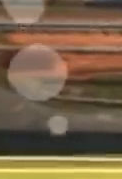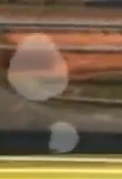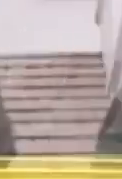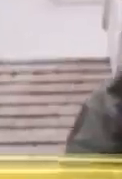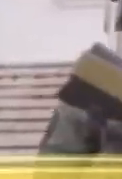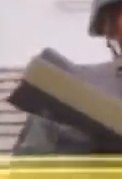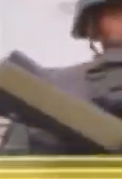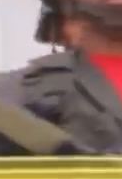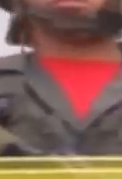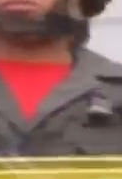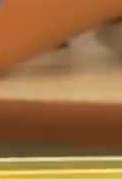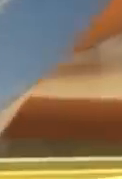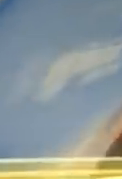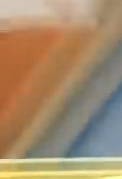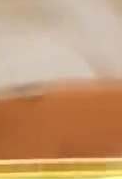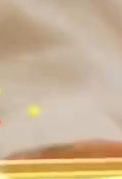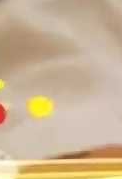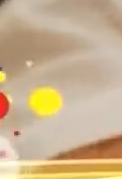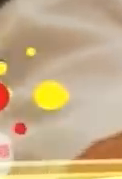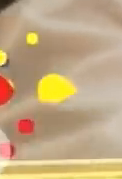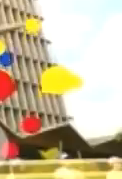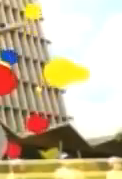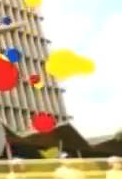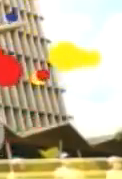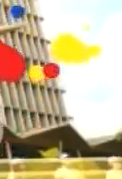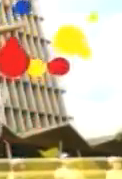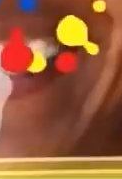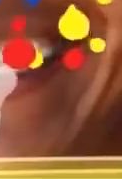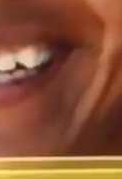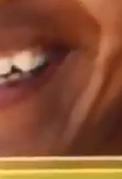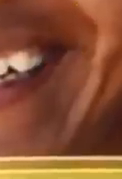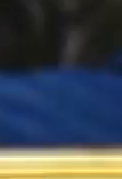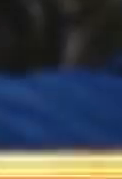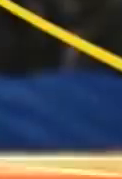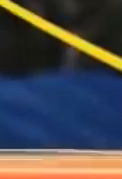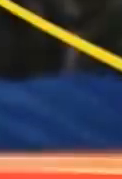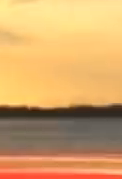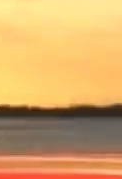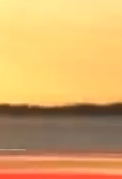Culminado esta transmisión conjunta de radio y televisión.